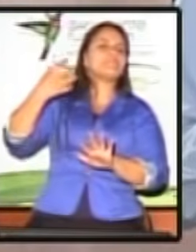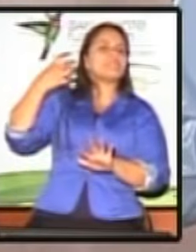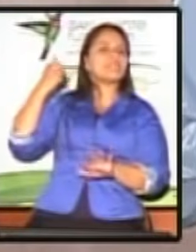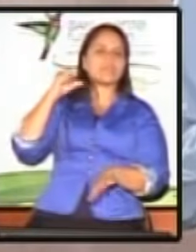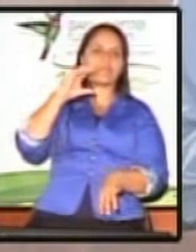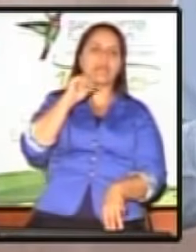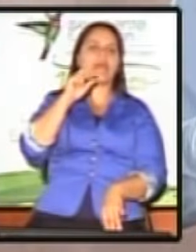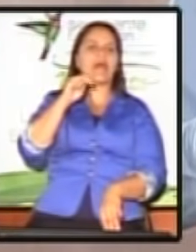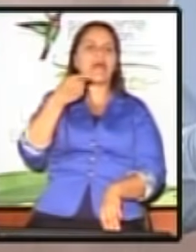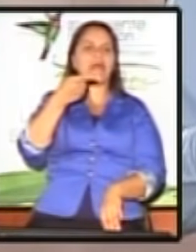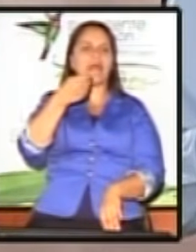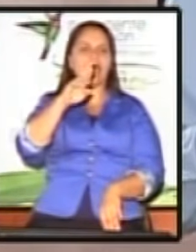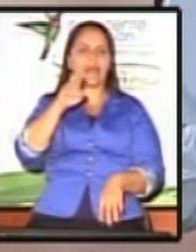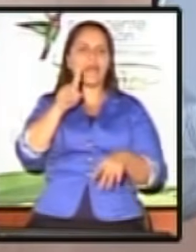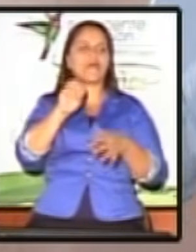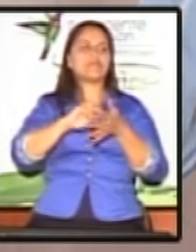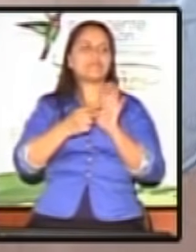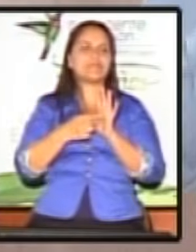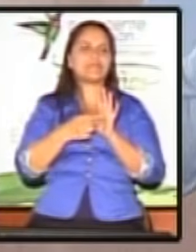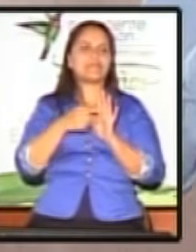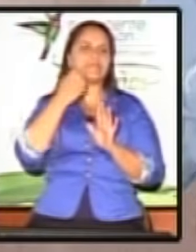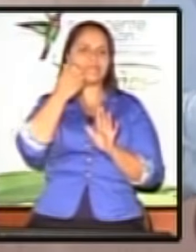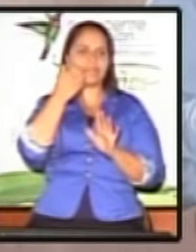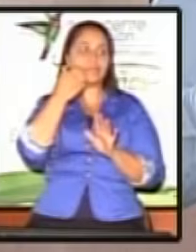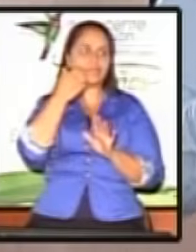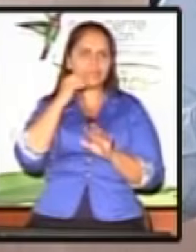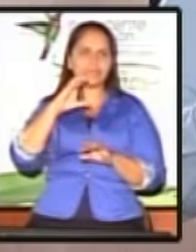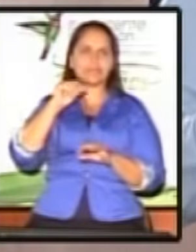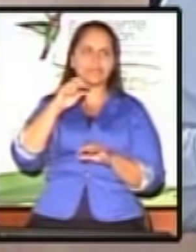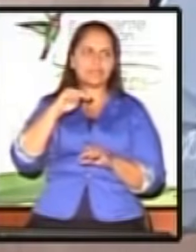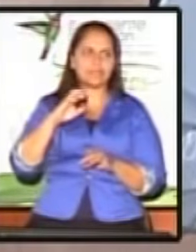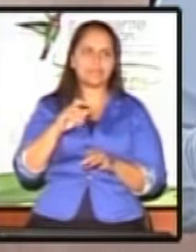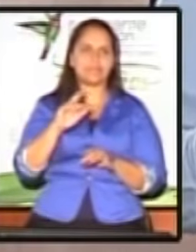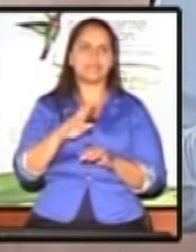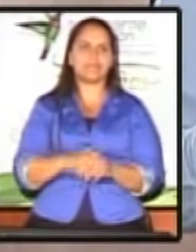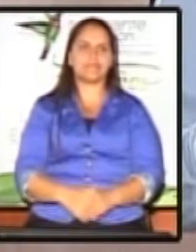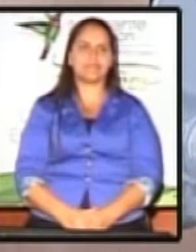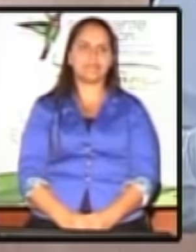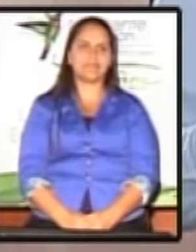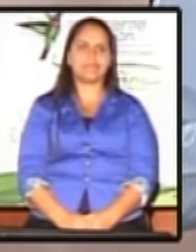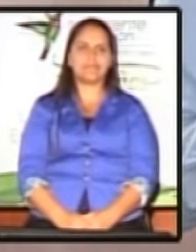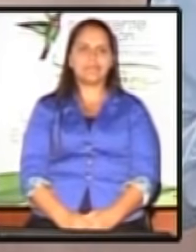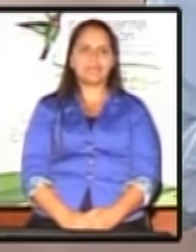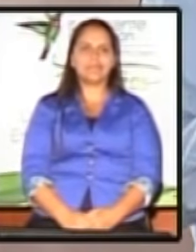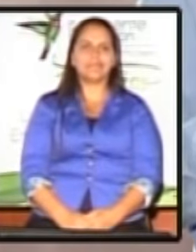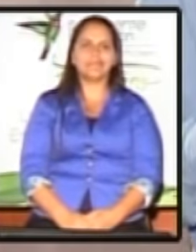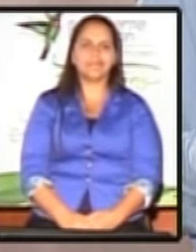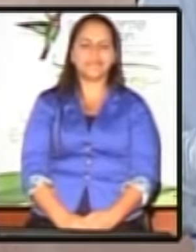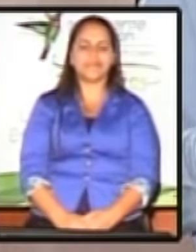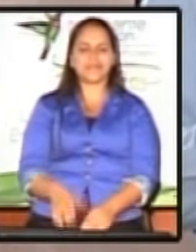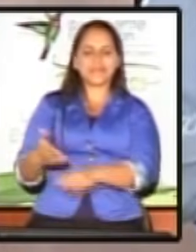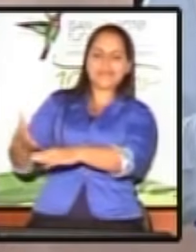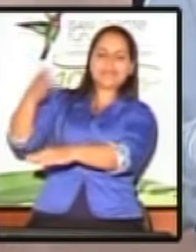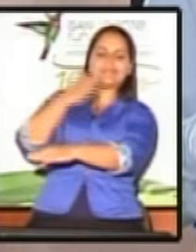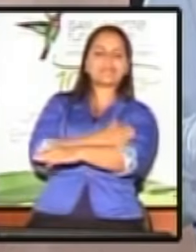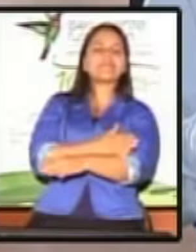enfermedad oncológica, cáncer, porque las heridas y las lesiones visibles que generaban en la época era parecida a las lesiones que